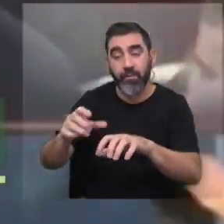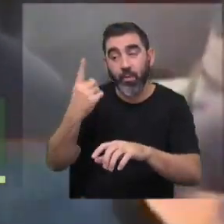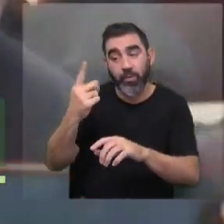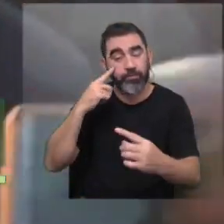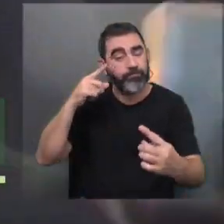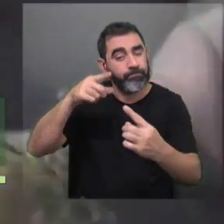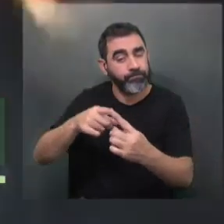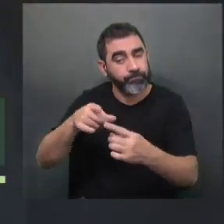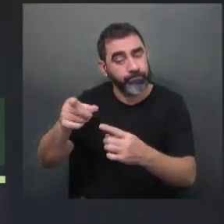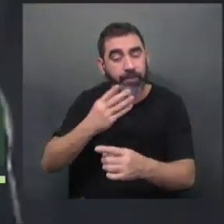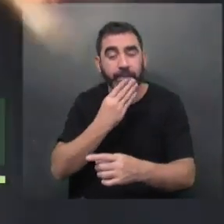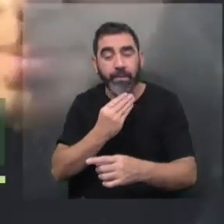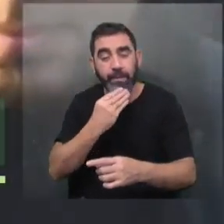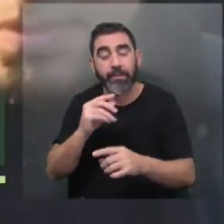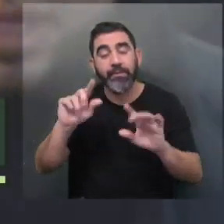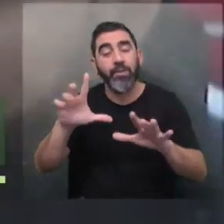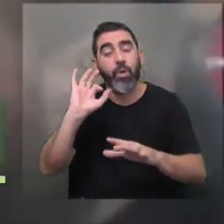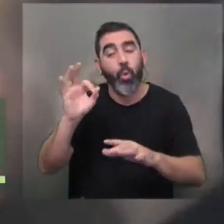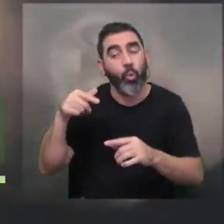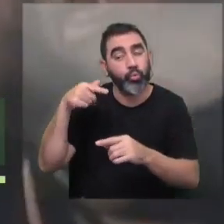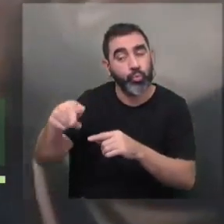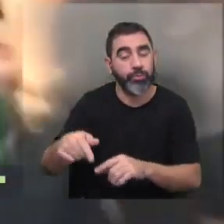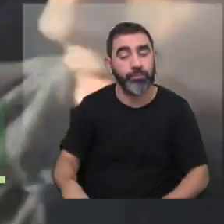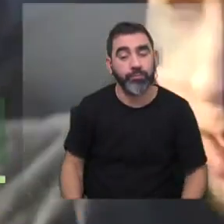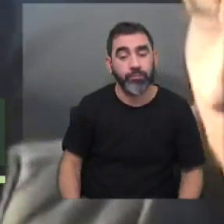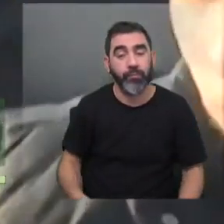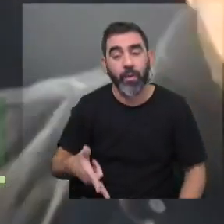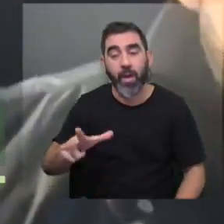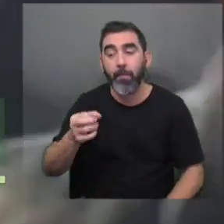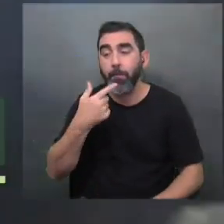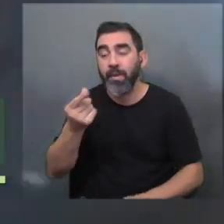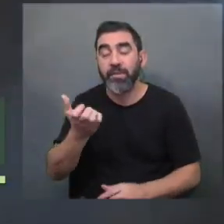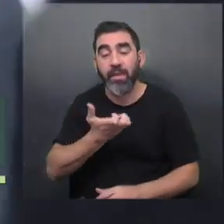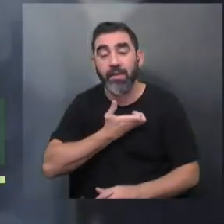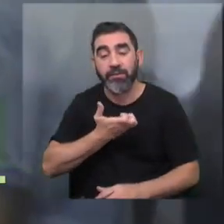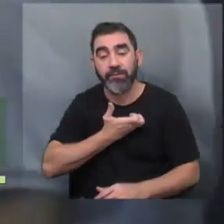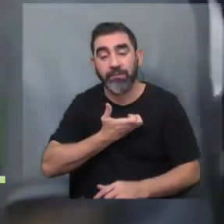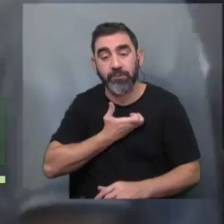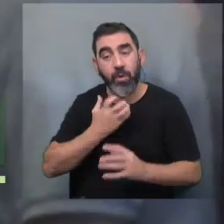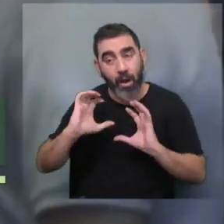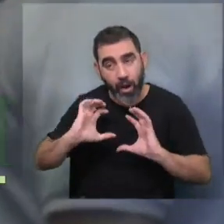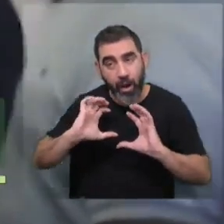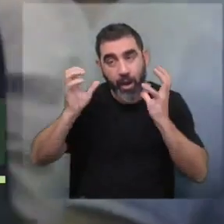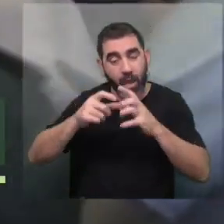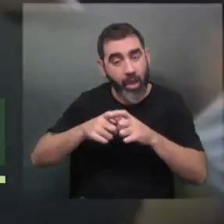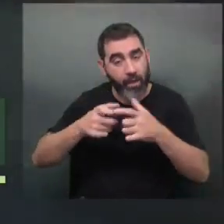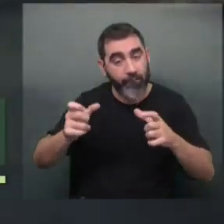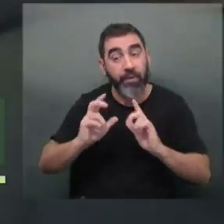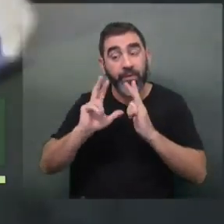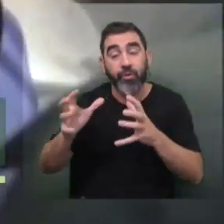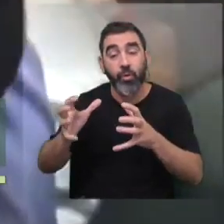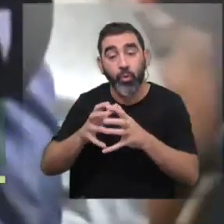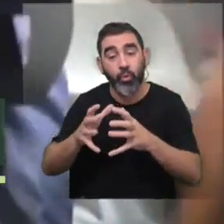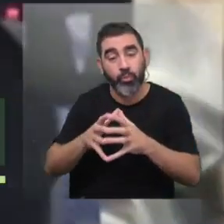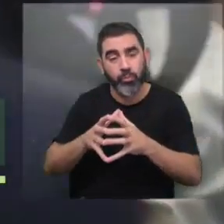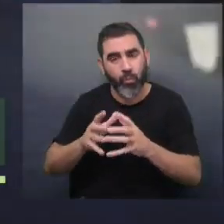objetivos declarados de Israel desde el 7 de octubre jamás calificó el asesinato de jilla como una grave escalada y aseguró que el movimiento es lo